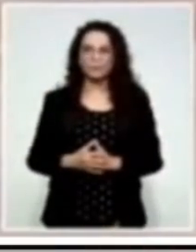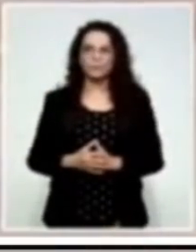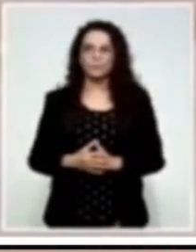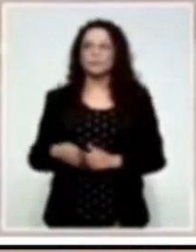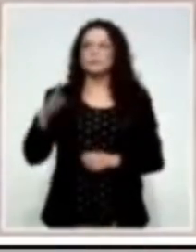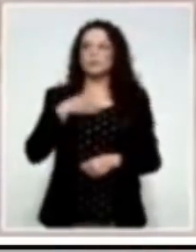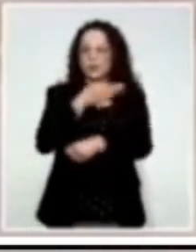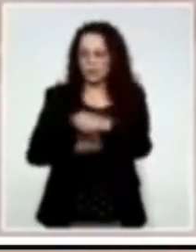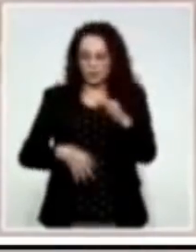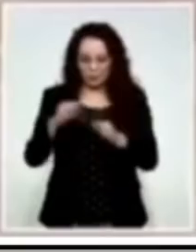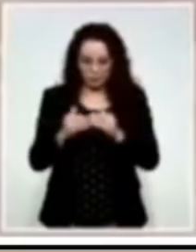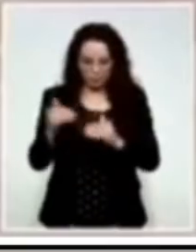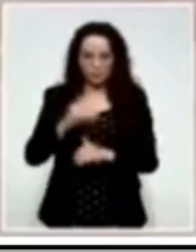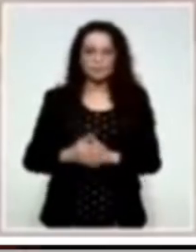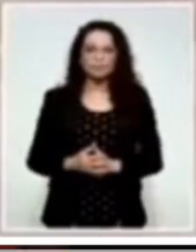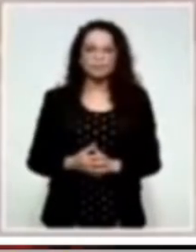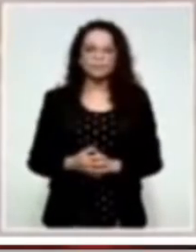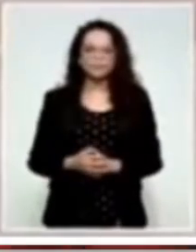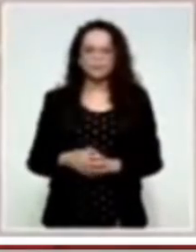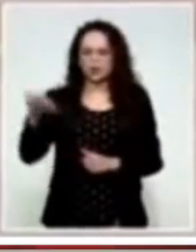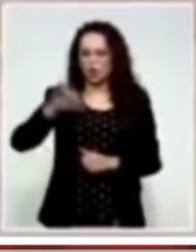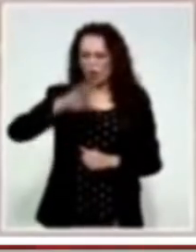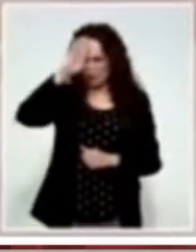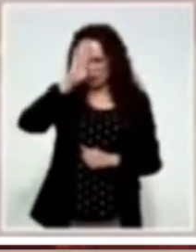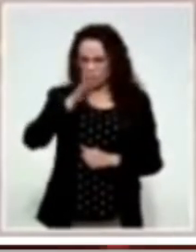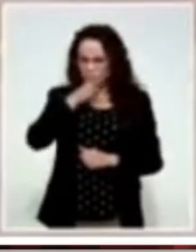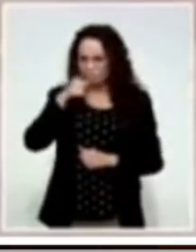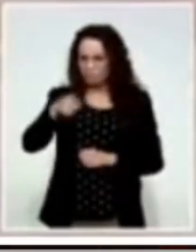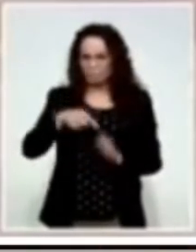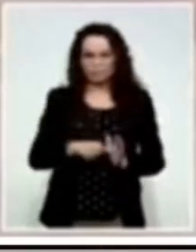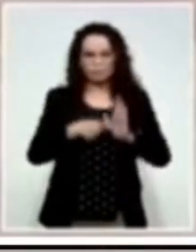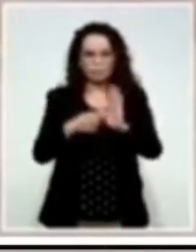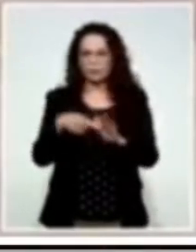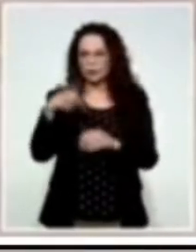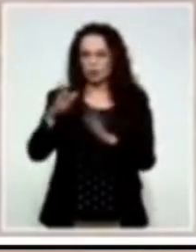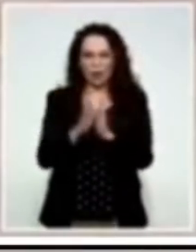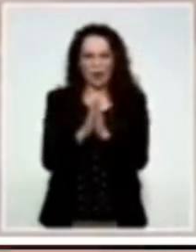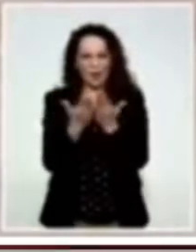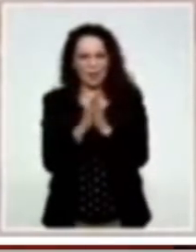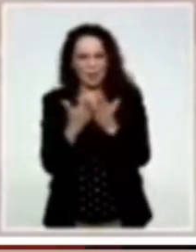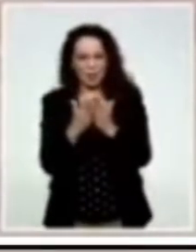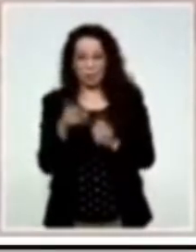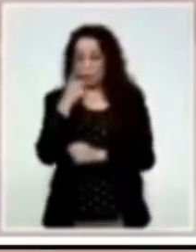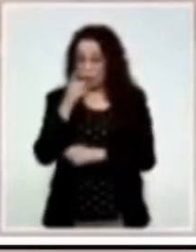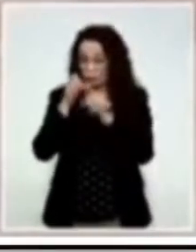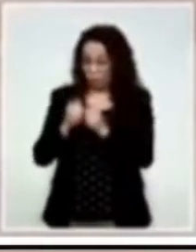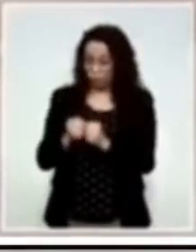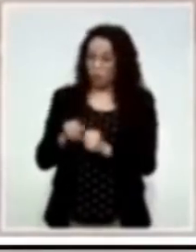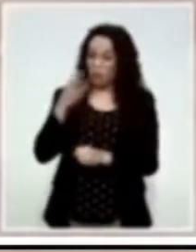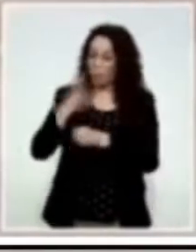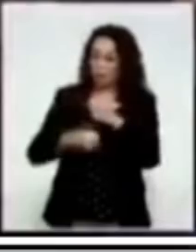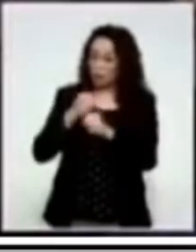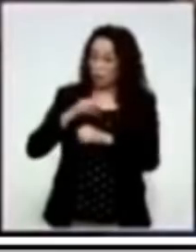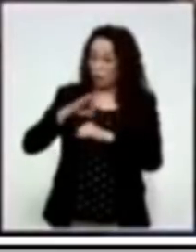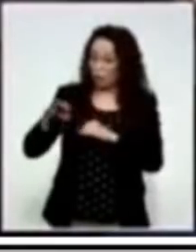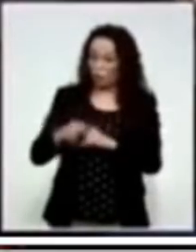Buenas tardes, ministro. Buenas tardes. Este mediodía, en la presentación de su libro, usted señaló que afirmó que en los últimos 3 años ha habido más